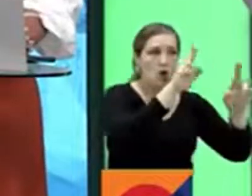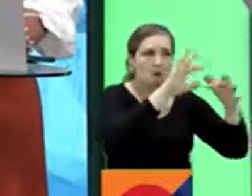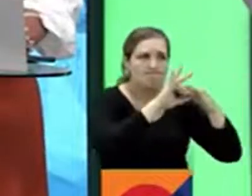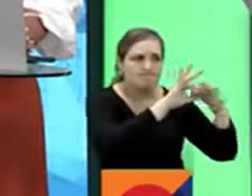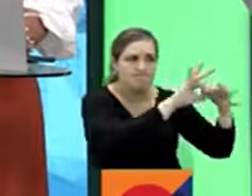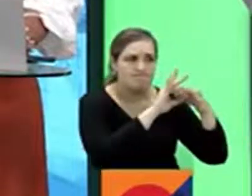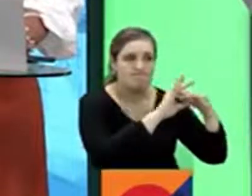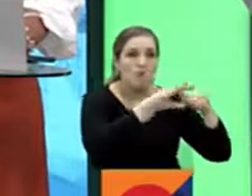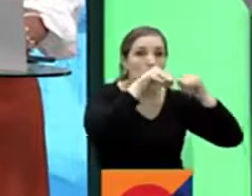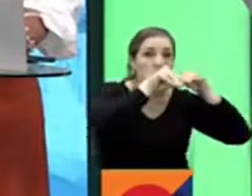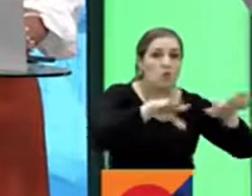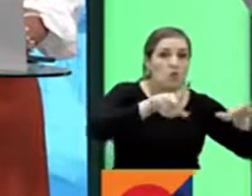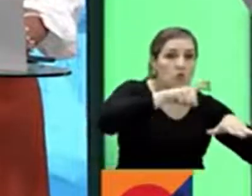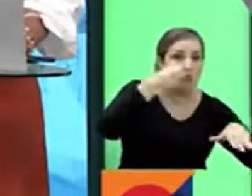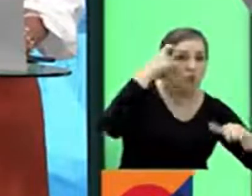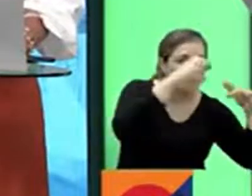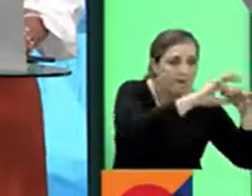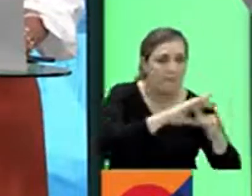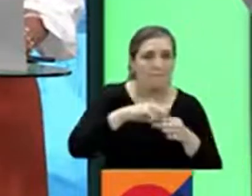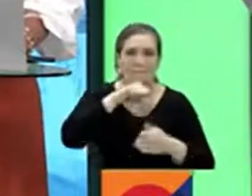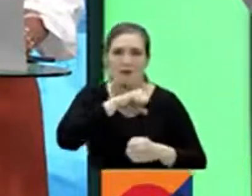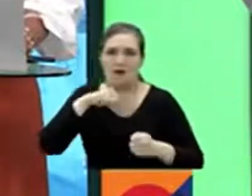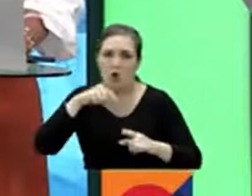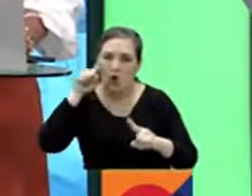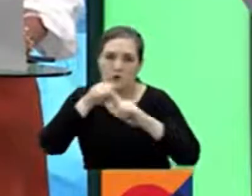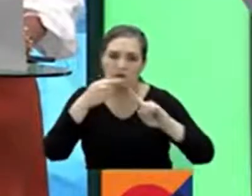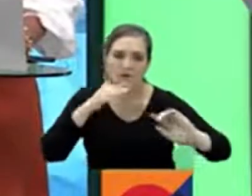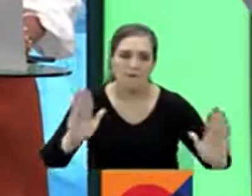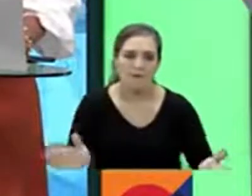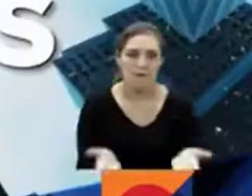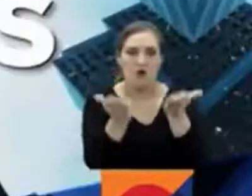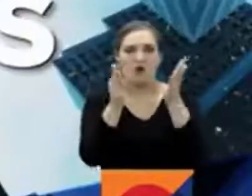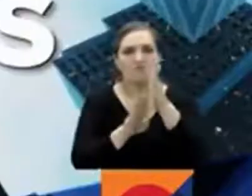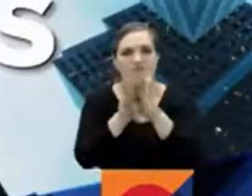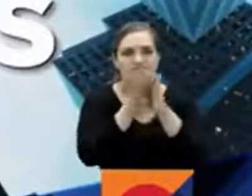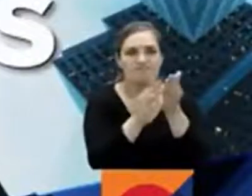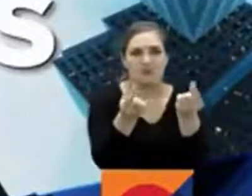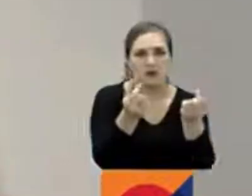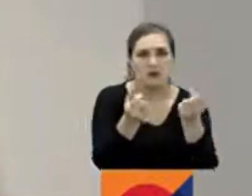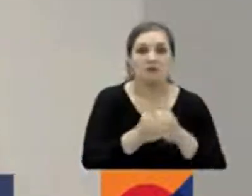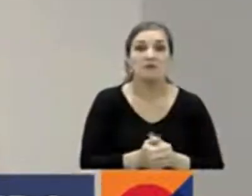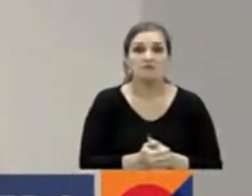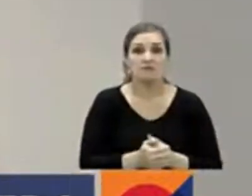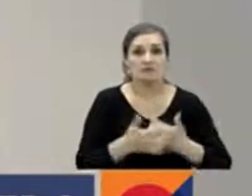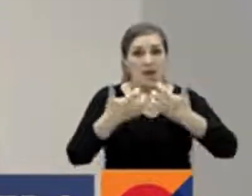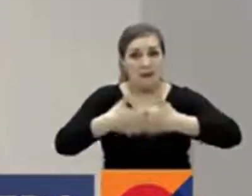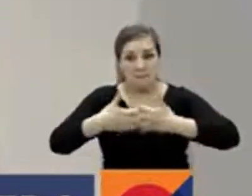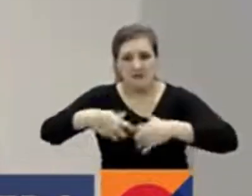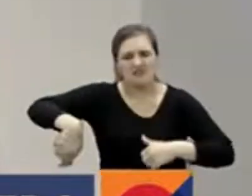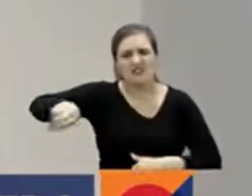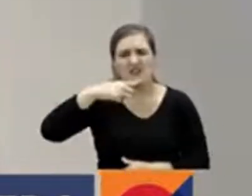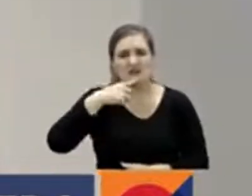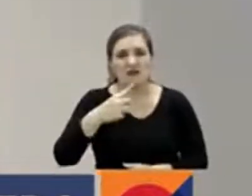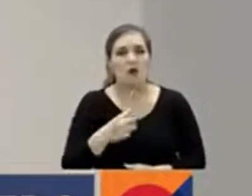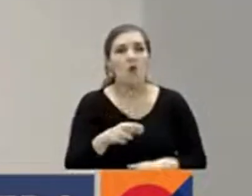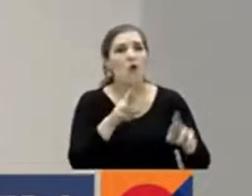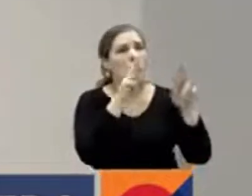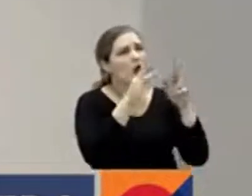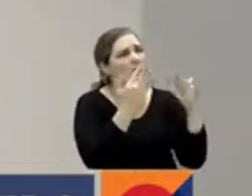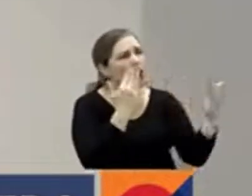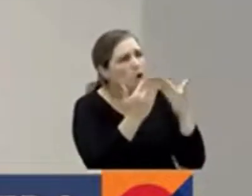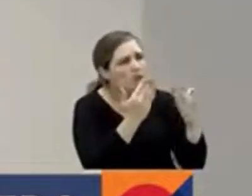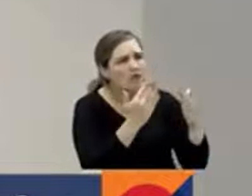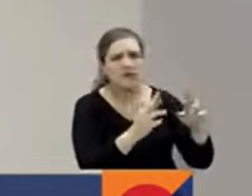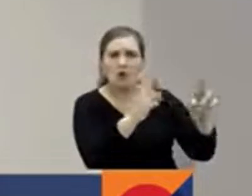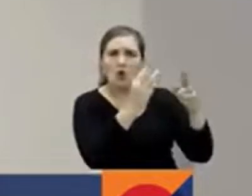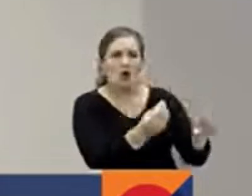para fortalecer la creación de empleo y el crecimiento económico. Grandes empresarios. Que haya confianza para los empresarios, que haya confianza